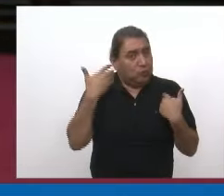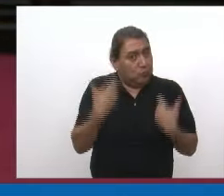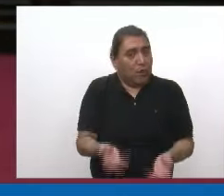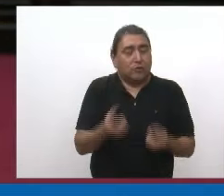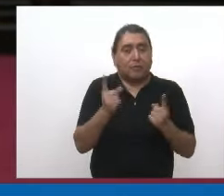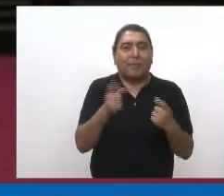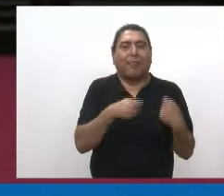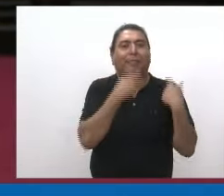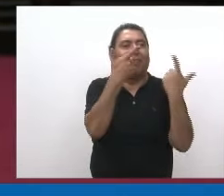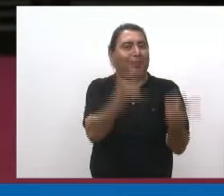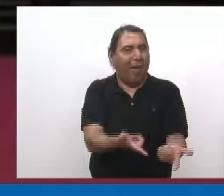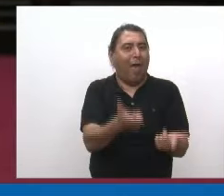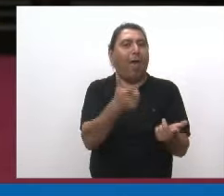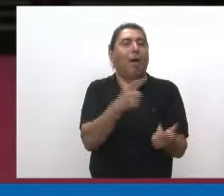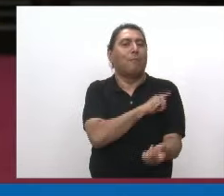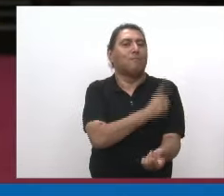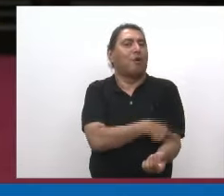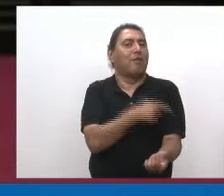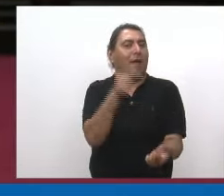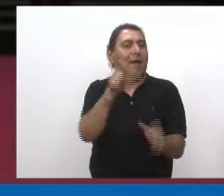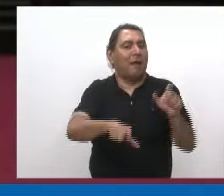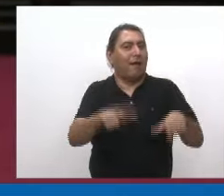devolverle el poder a los argentinos es